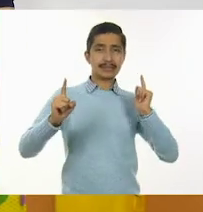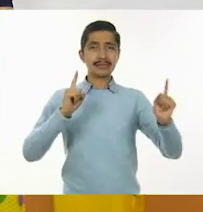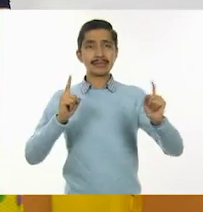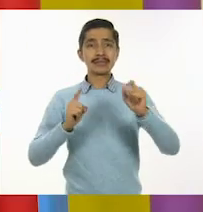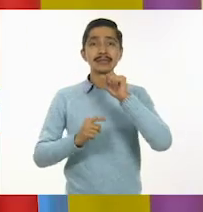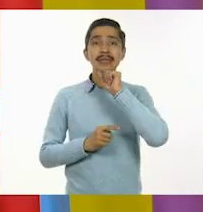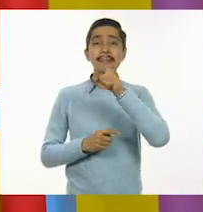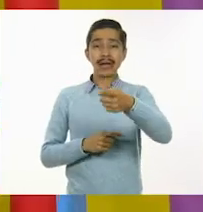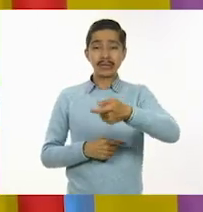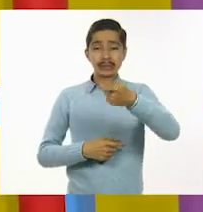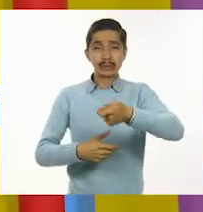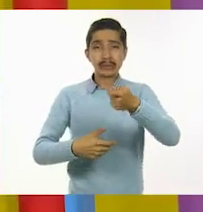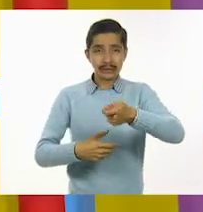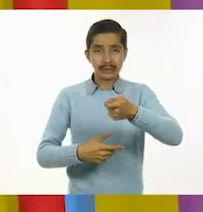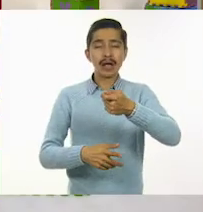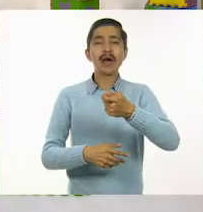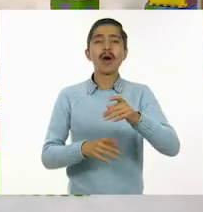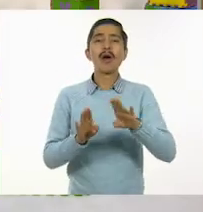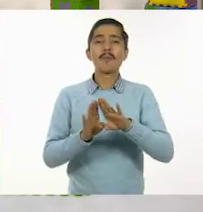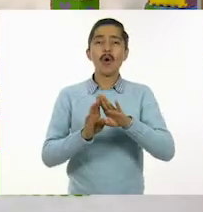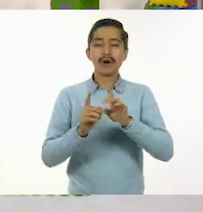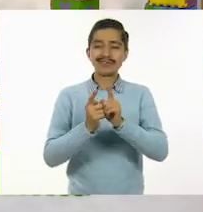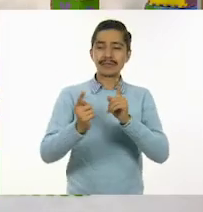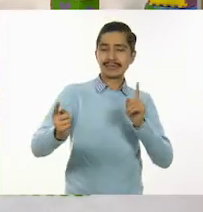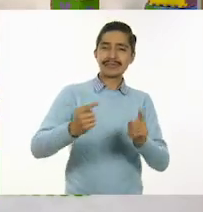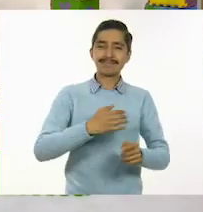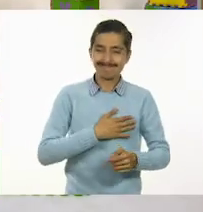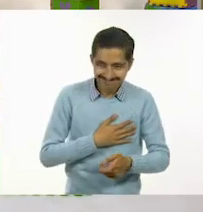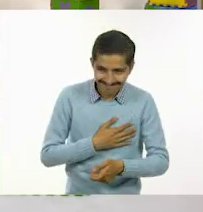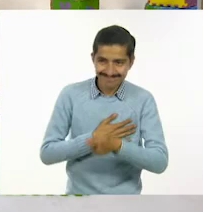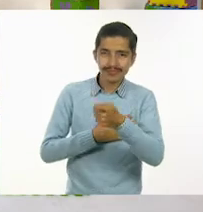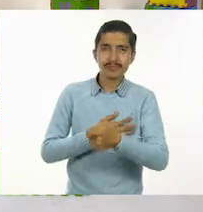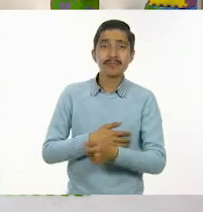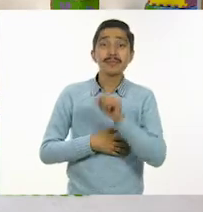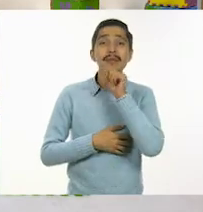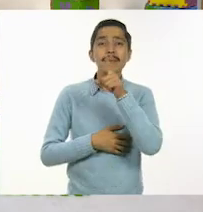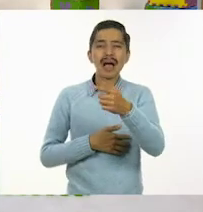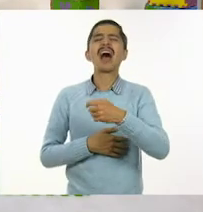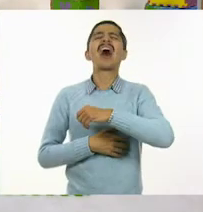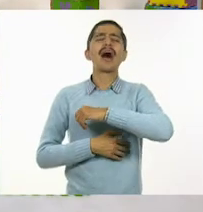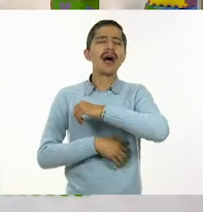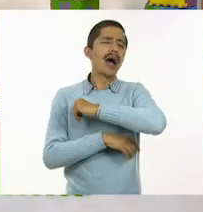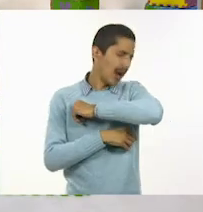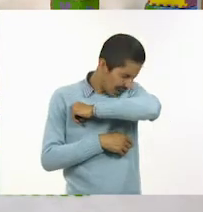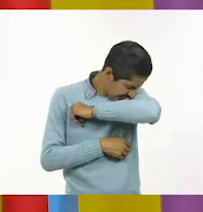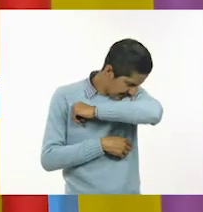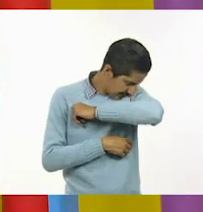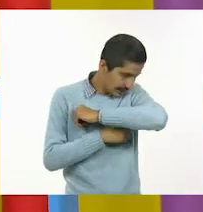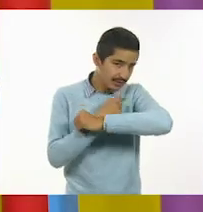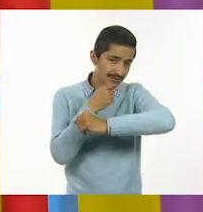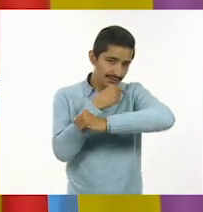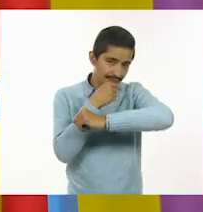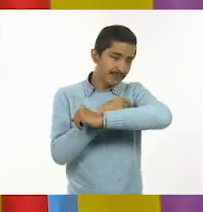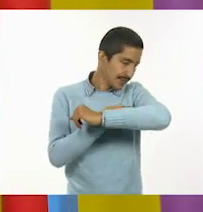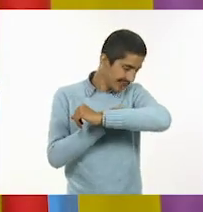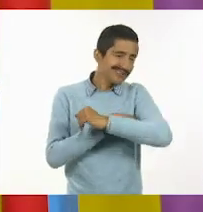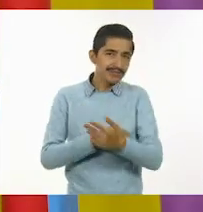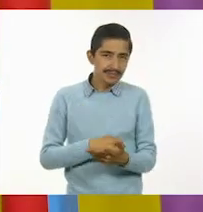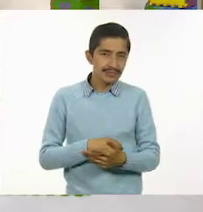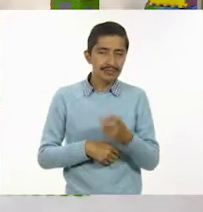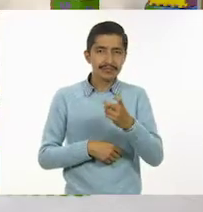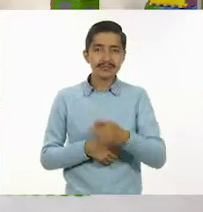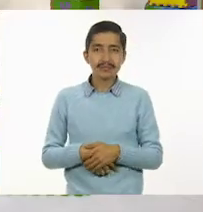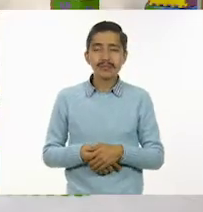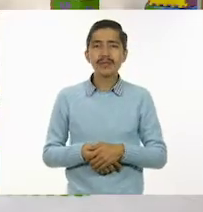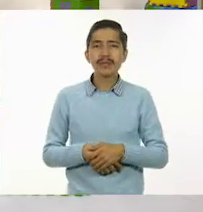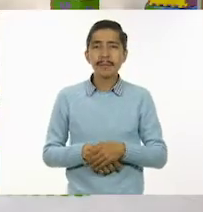saludo. El saludo de lejos, ¿verdad? El estornudo de etiqueta y todas esas cosas. Pero para lavarnos